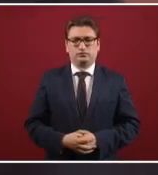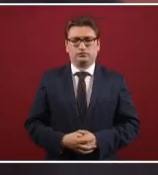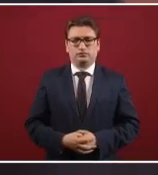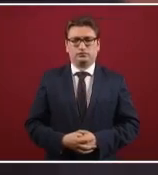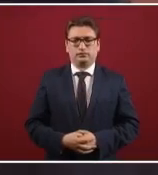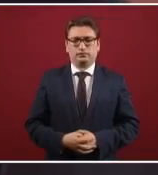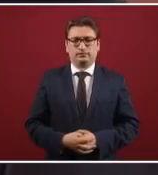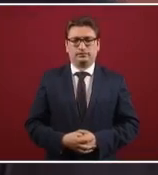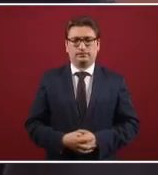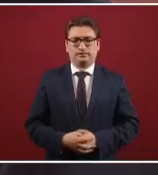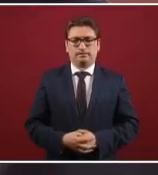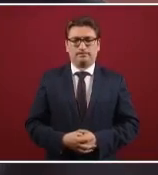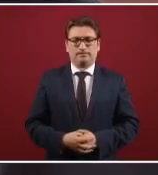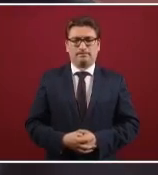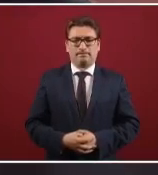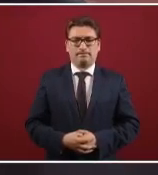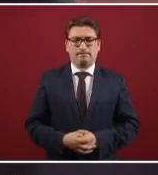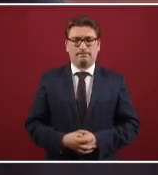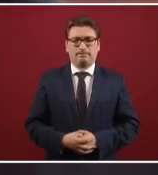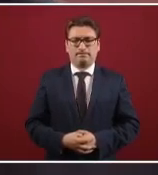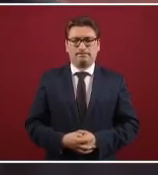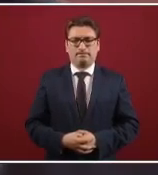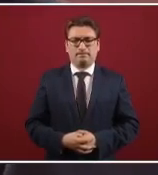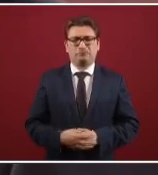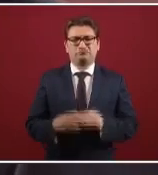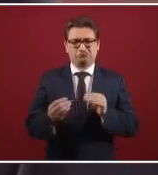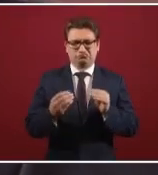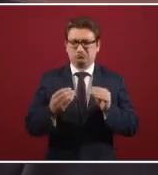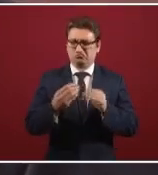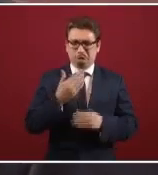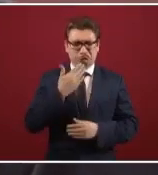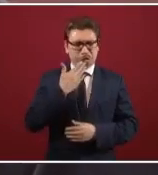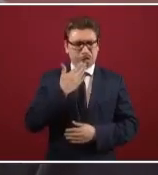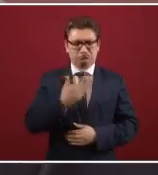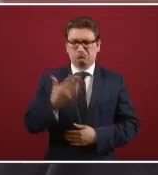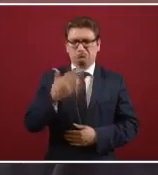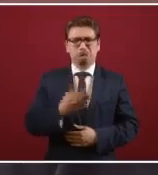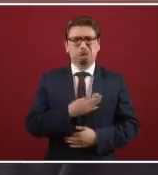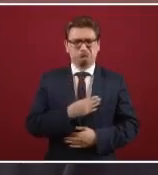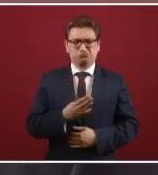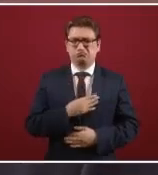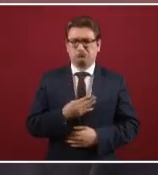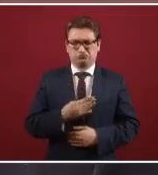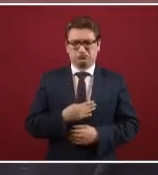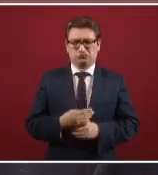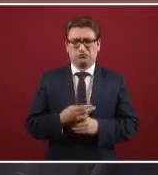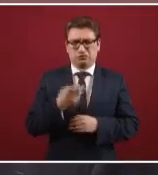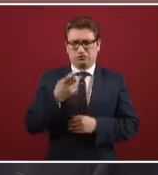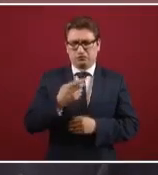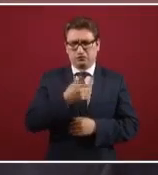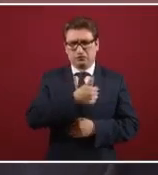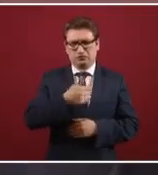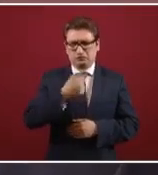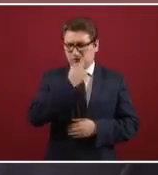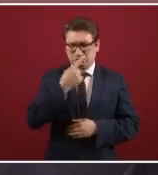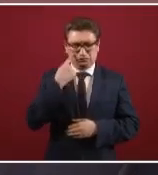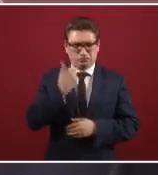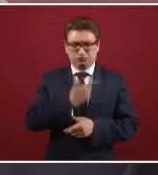y es muy bueno el debate es consustancial a la democracia